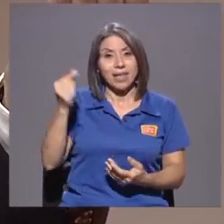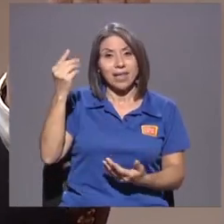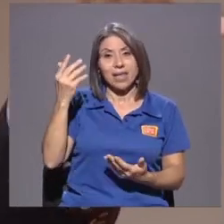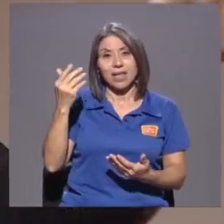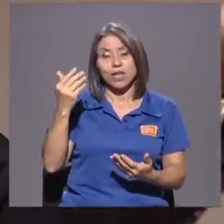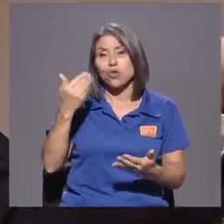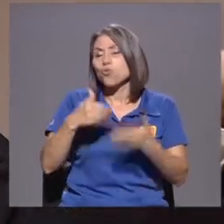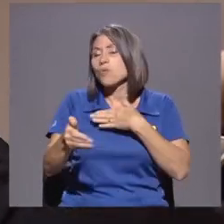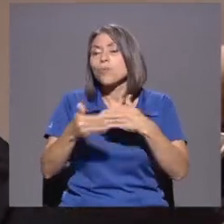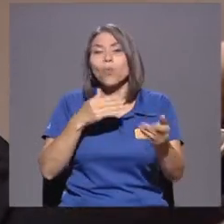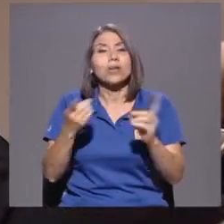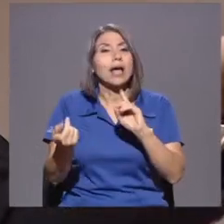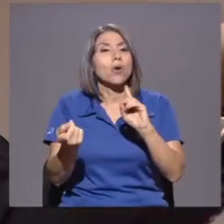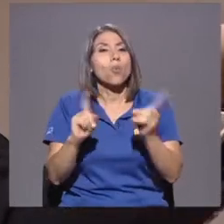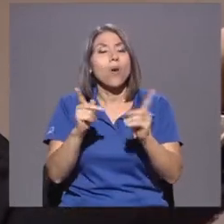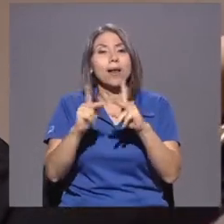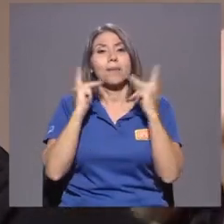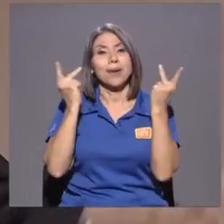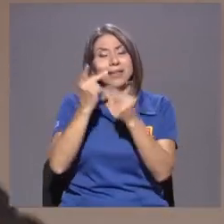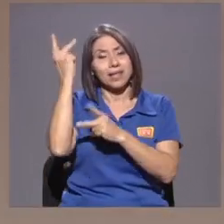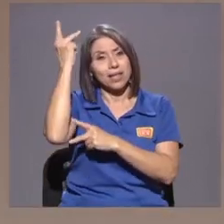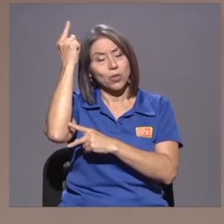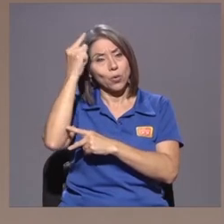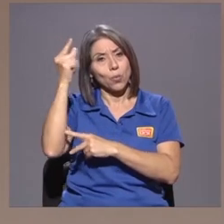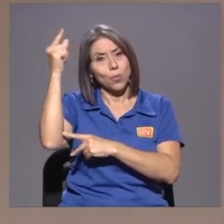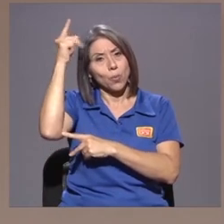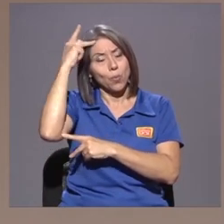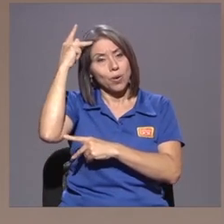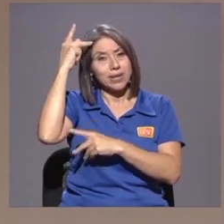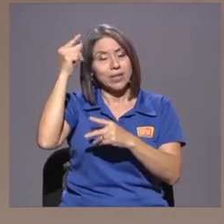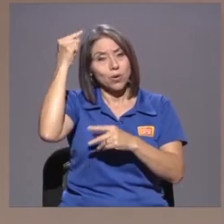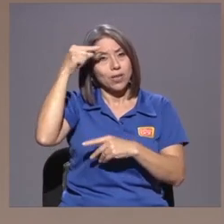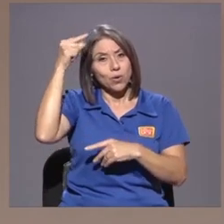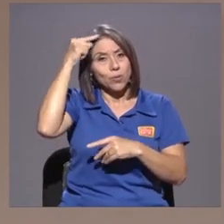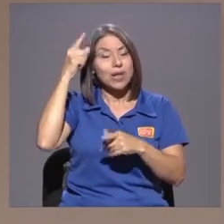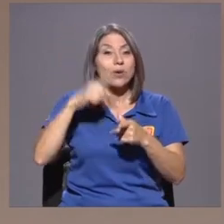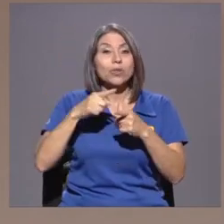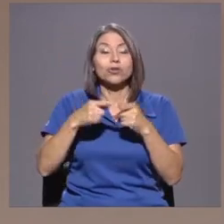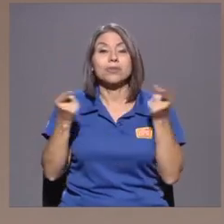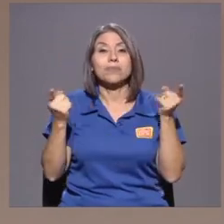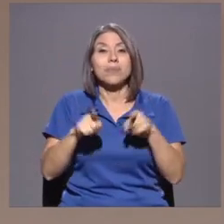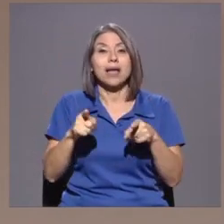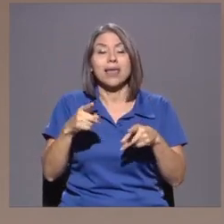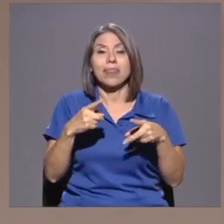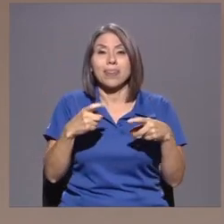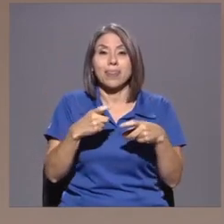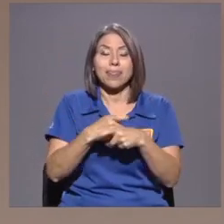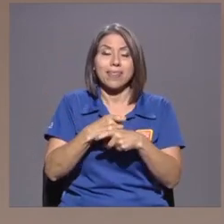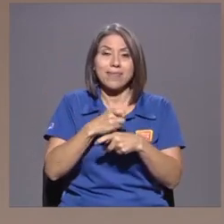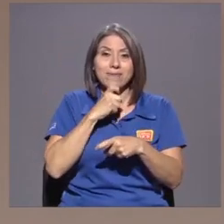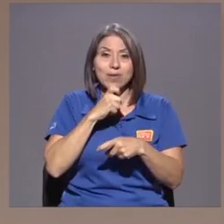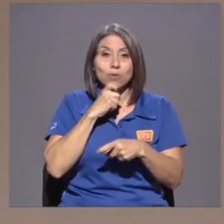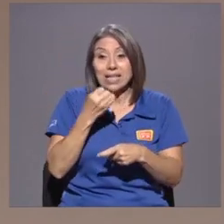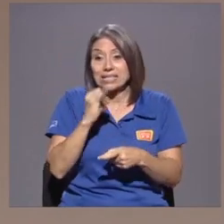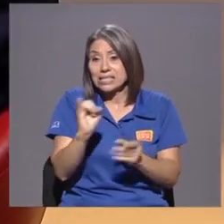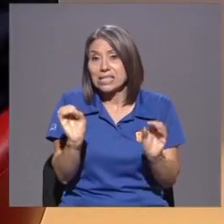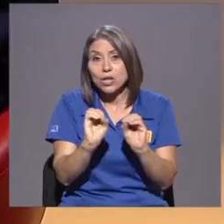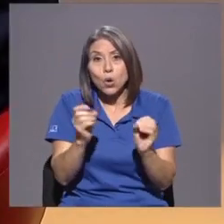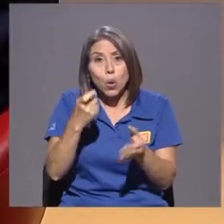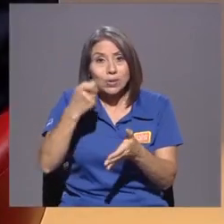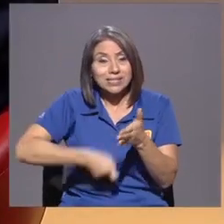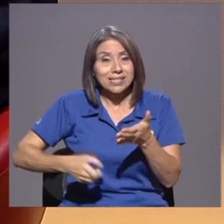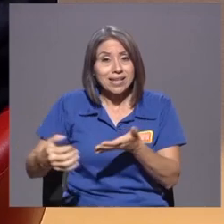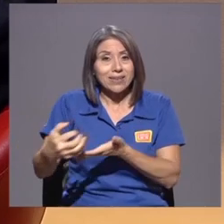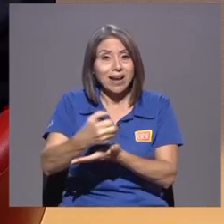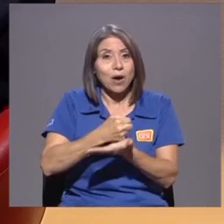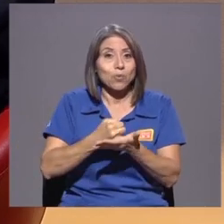sea dificultades mayores porque después si no se recauda que